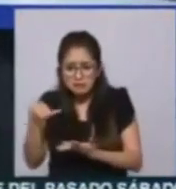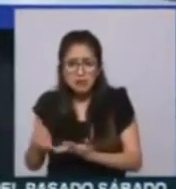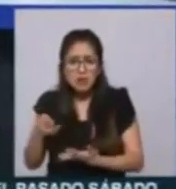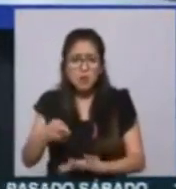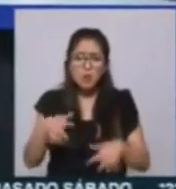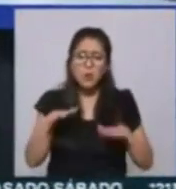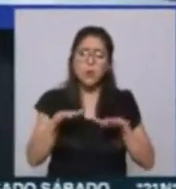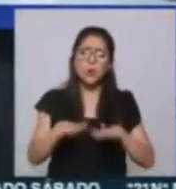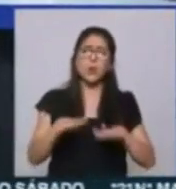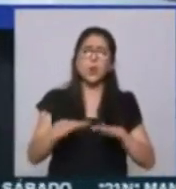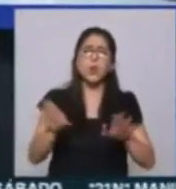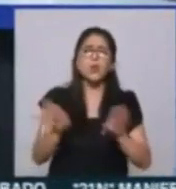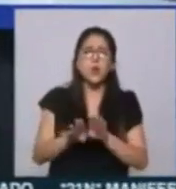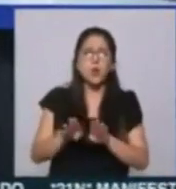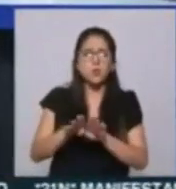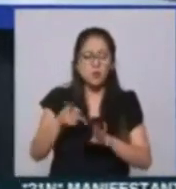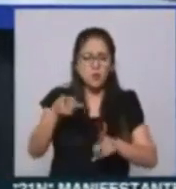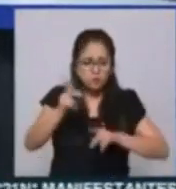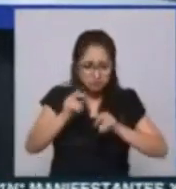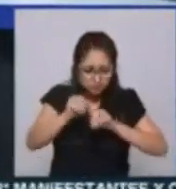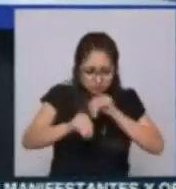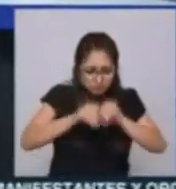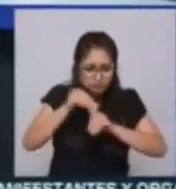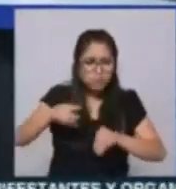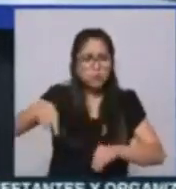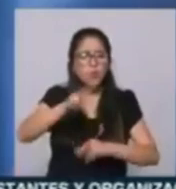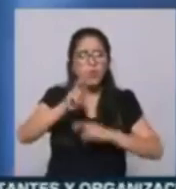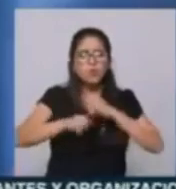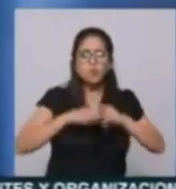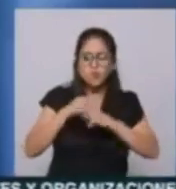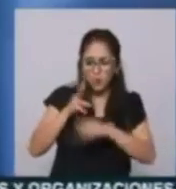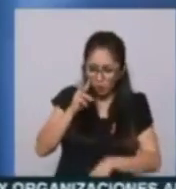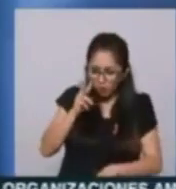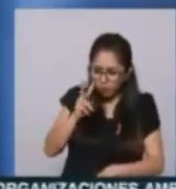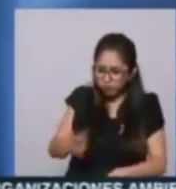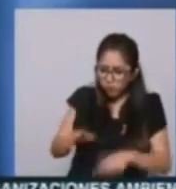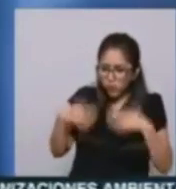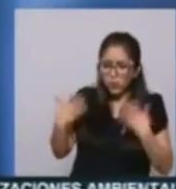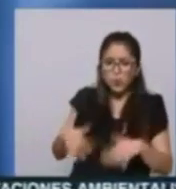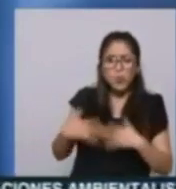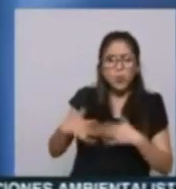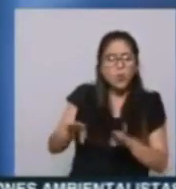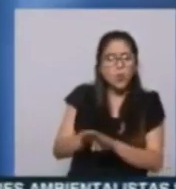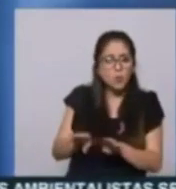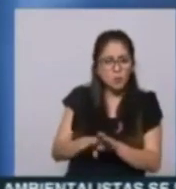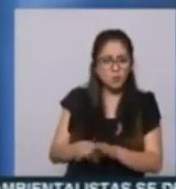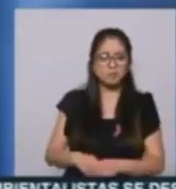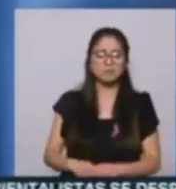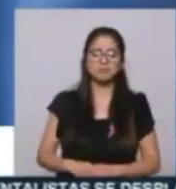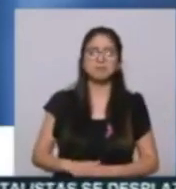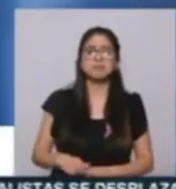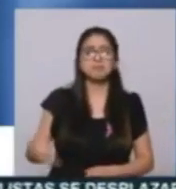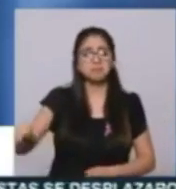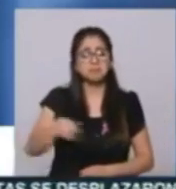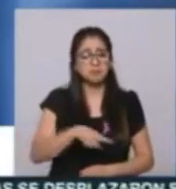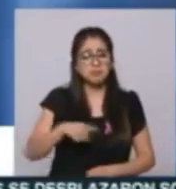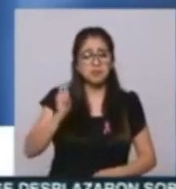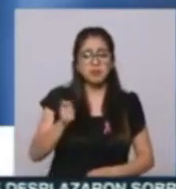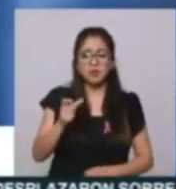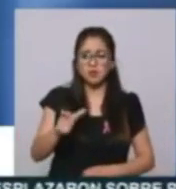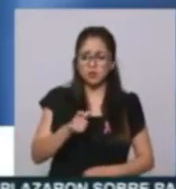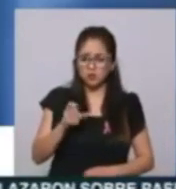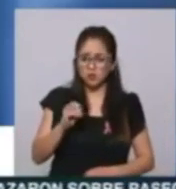entero. Sí, tenemos atrás de nosotros xochimilcas que todos, la mayoría somos xochimilcas que nos